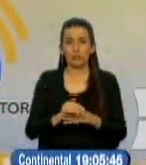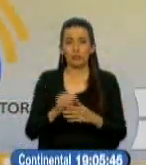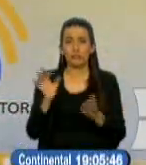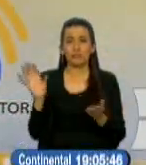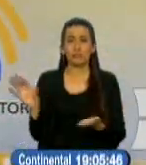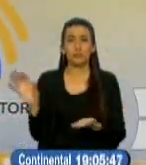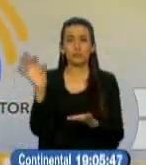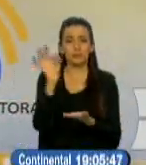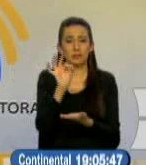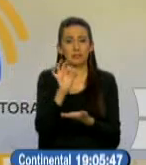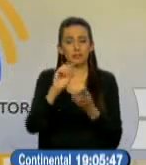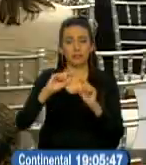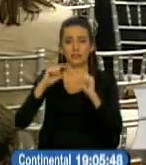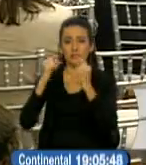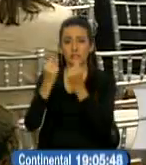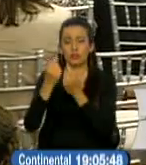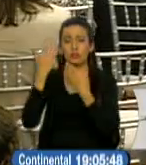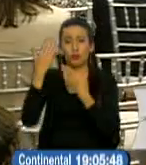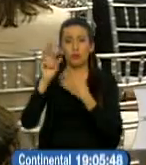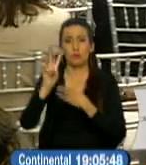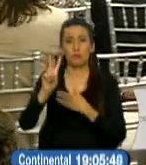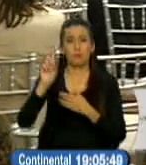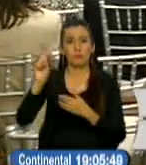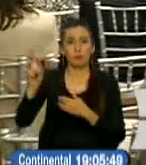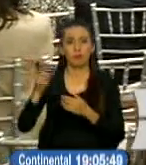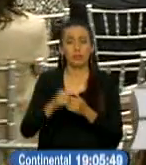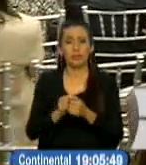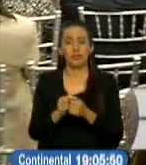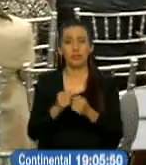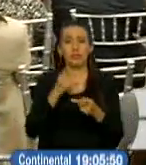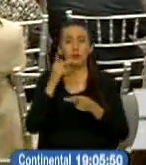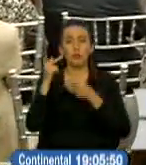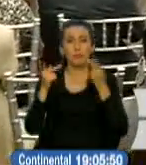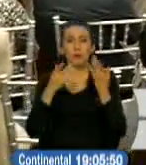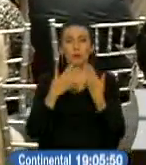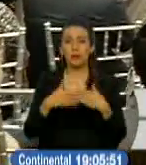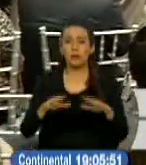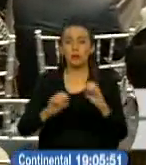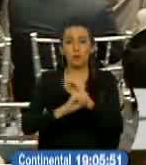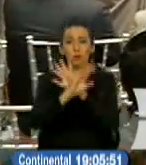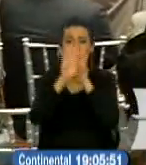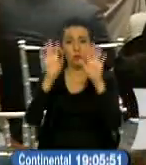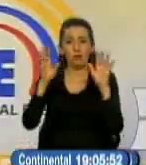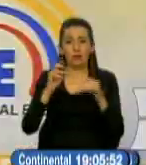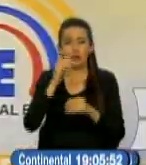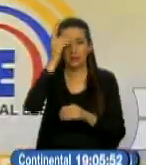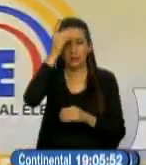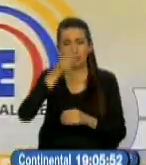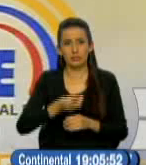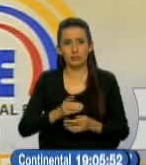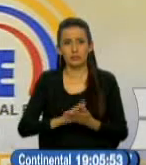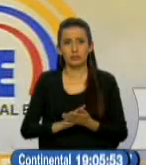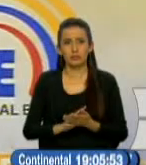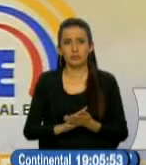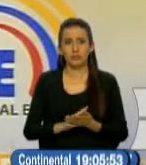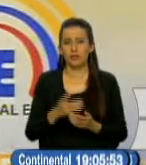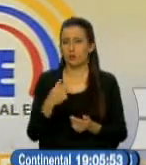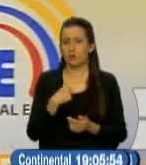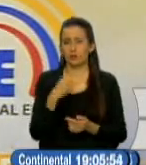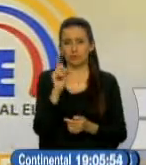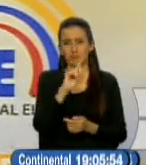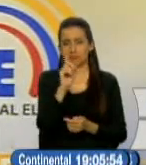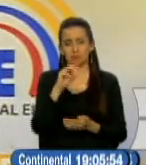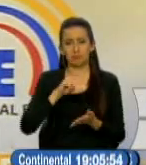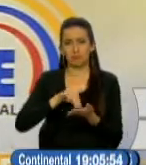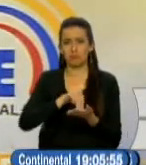como el delegado de la Alianza Creo Suma en la sesión pública de escrutinio, en la cual aclaró el porqué de su decisión. Yo no tengo filiación política.